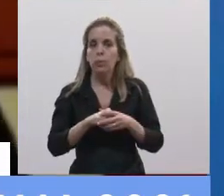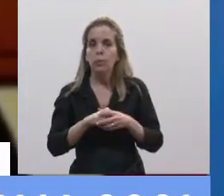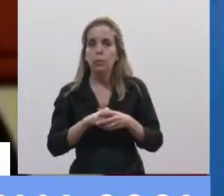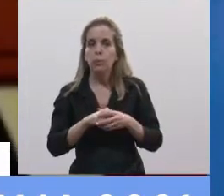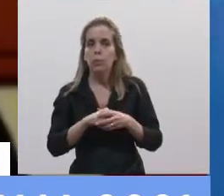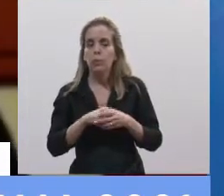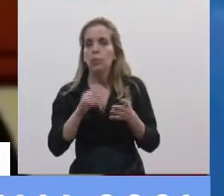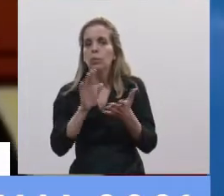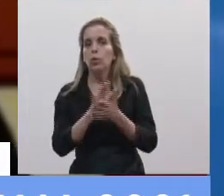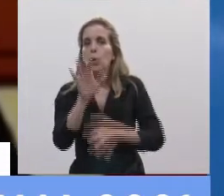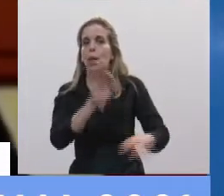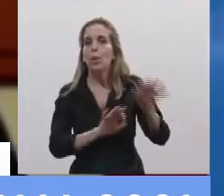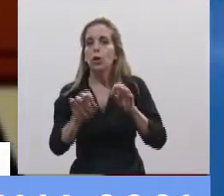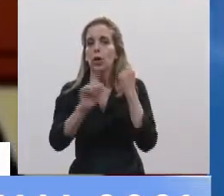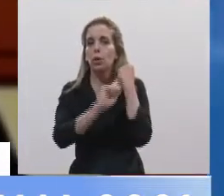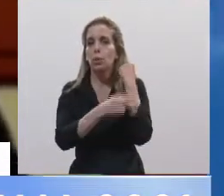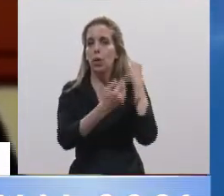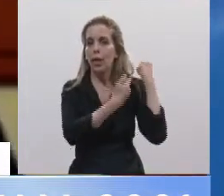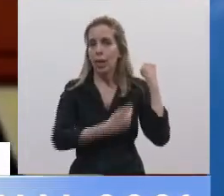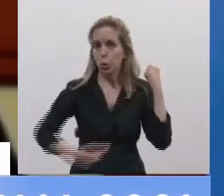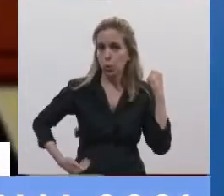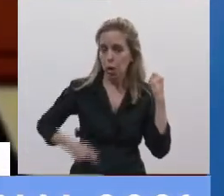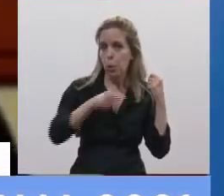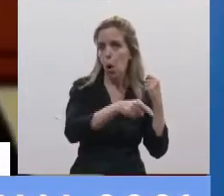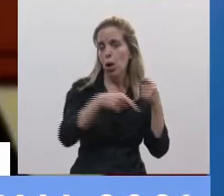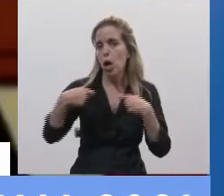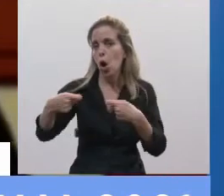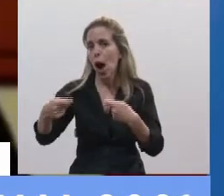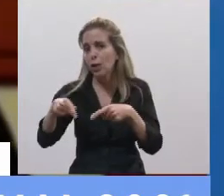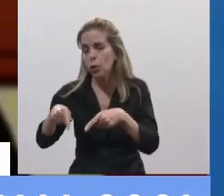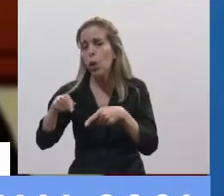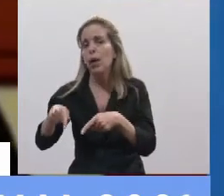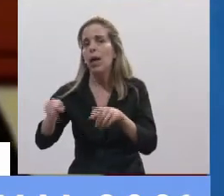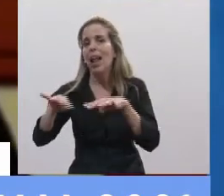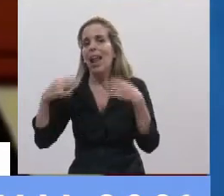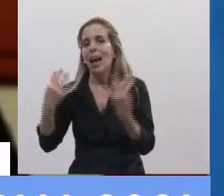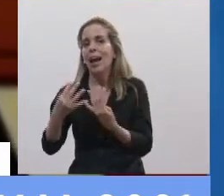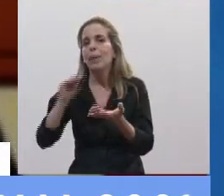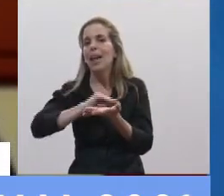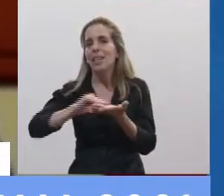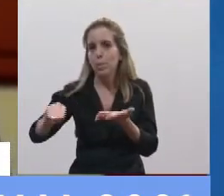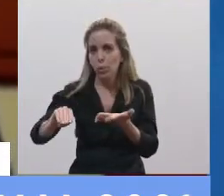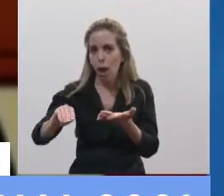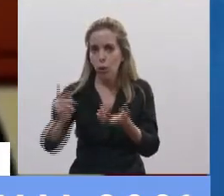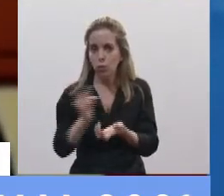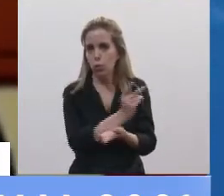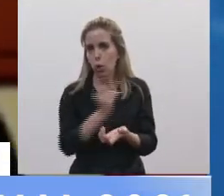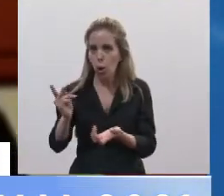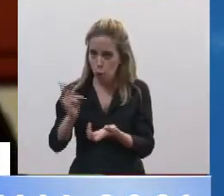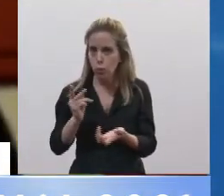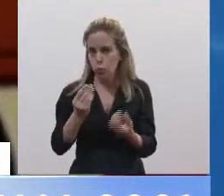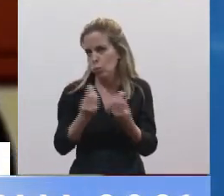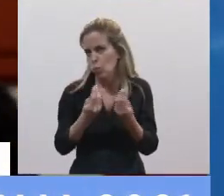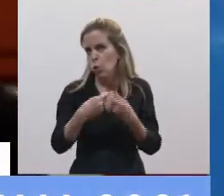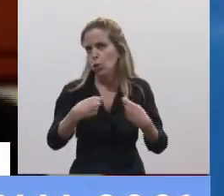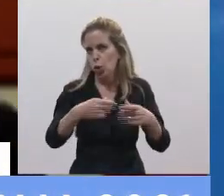entre el proyecto que ha venido del Ejecutivo y de lo que se está tratando en la Cámara de Diputados. Yo